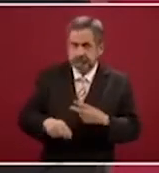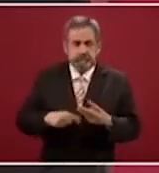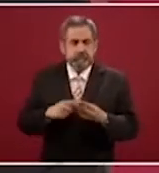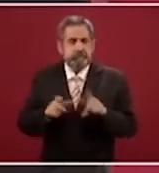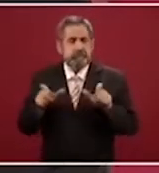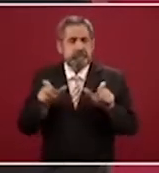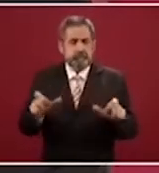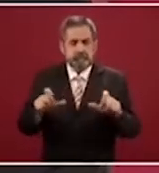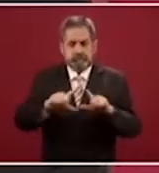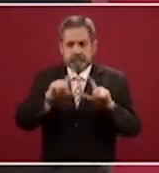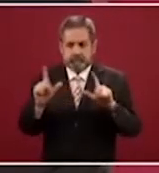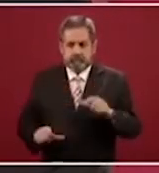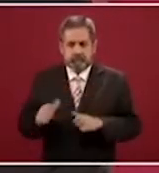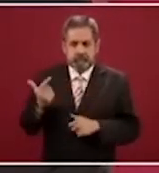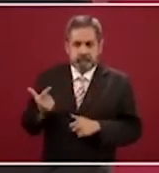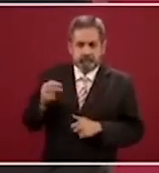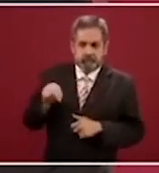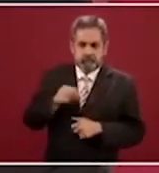Nacional.